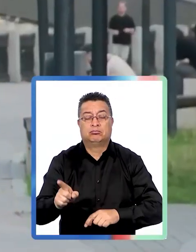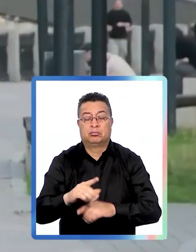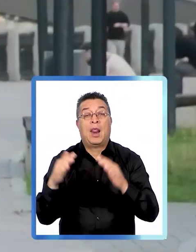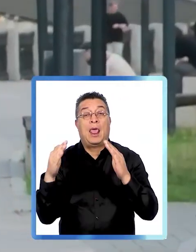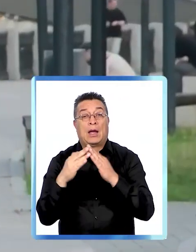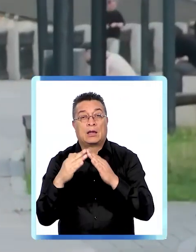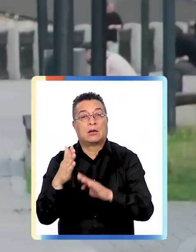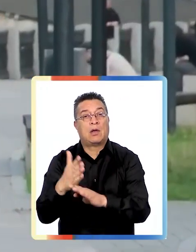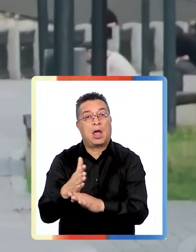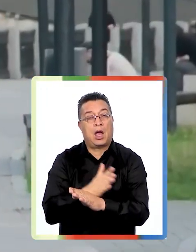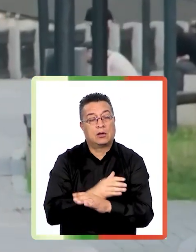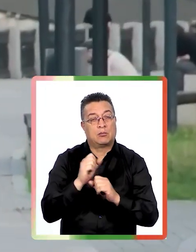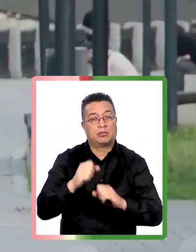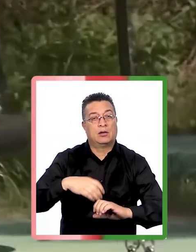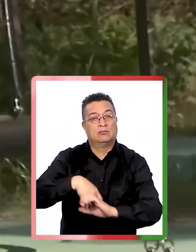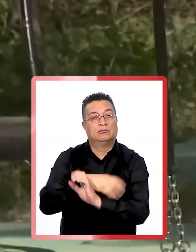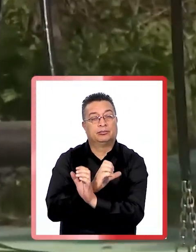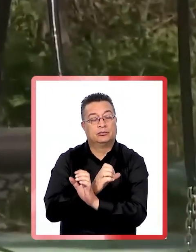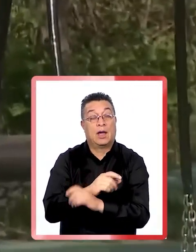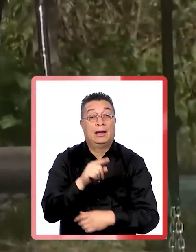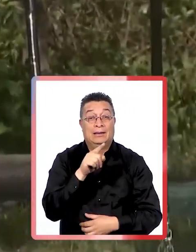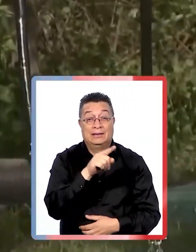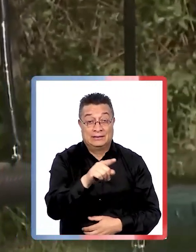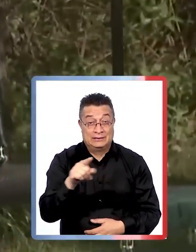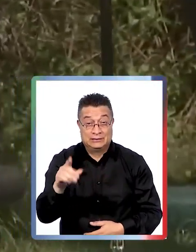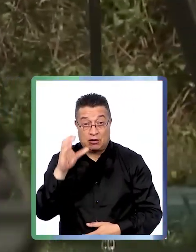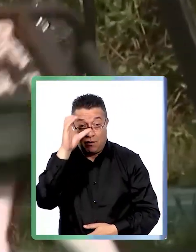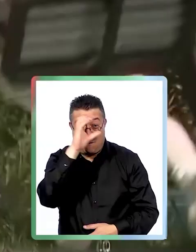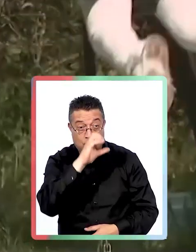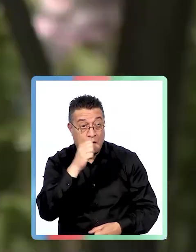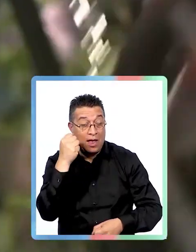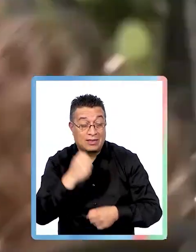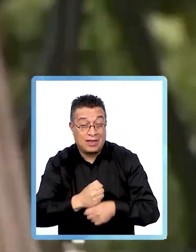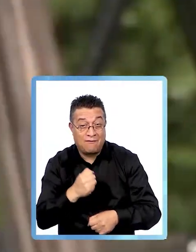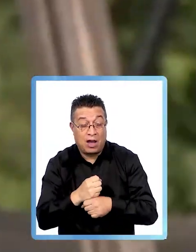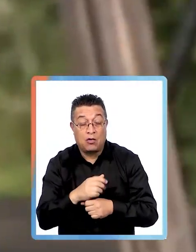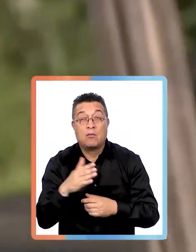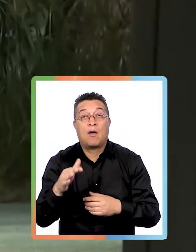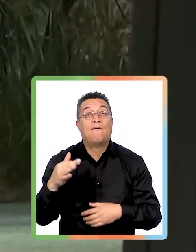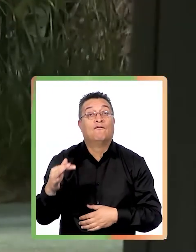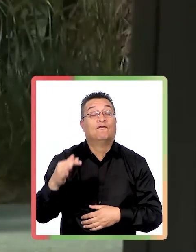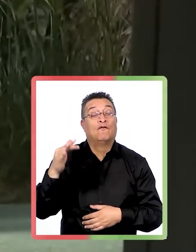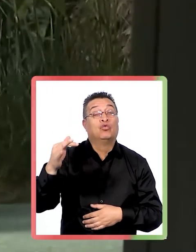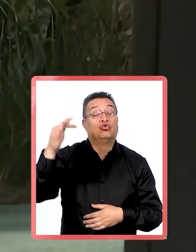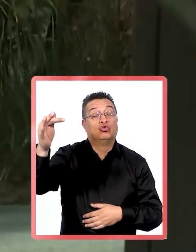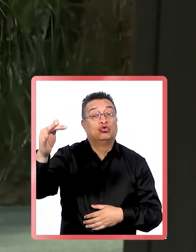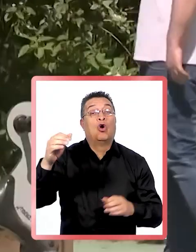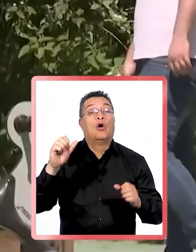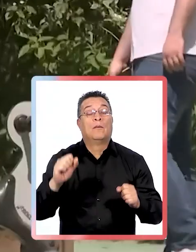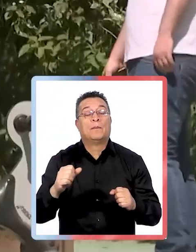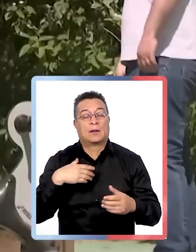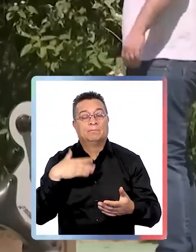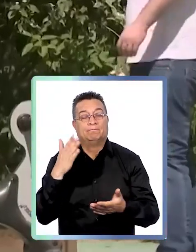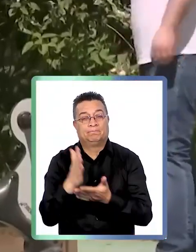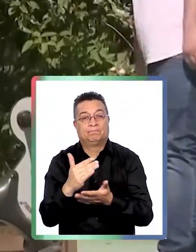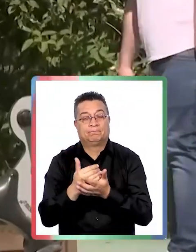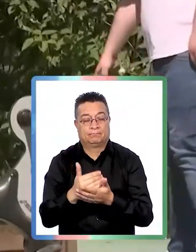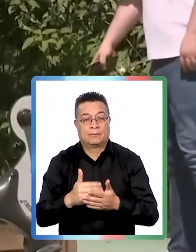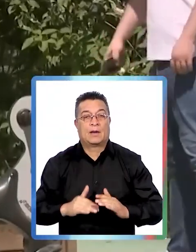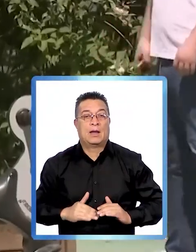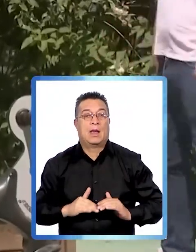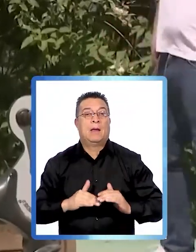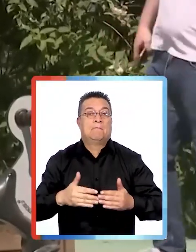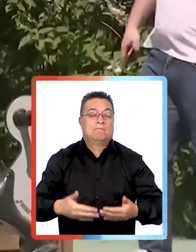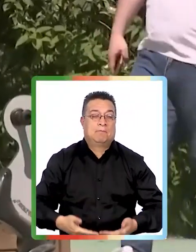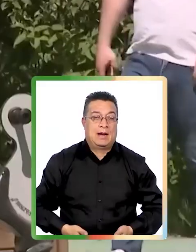la casa antes y si ellas van a buscar trabajo el día de mañana y van a planear